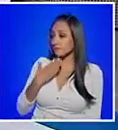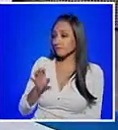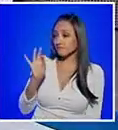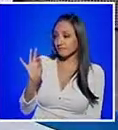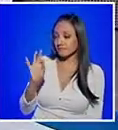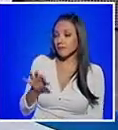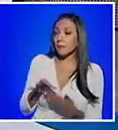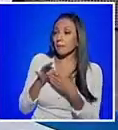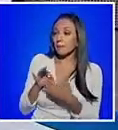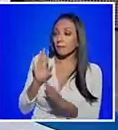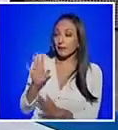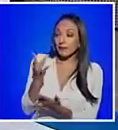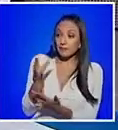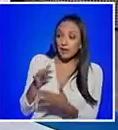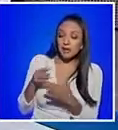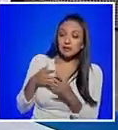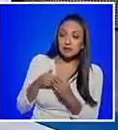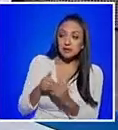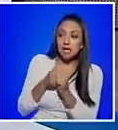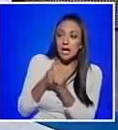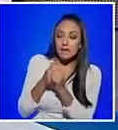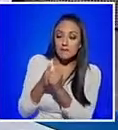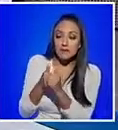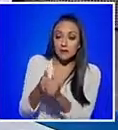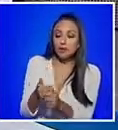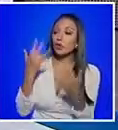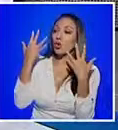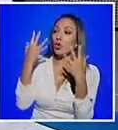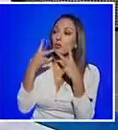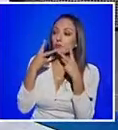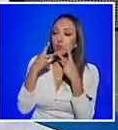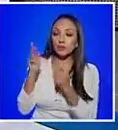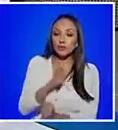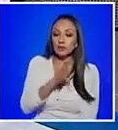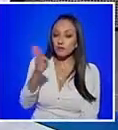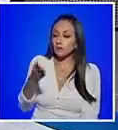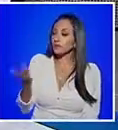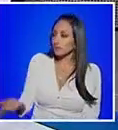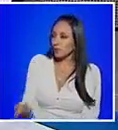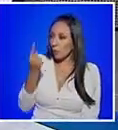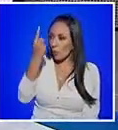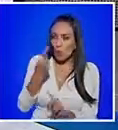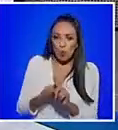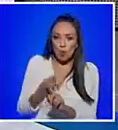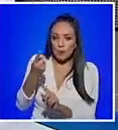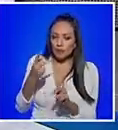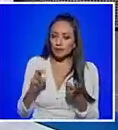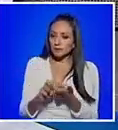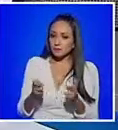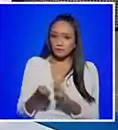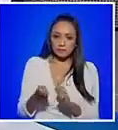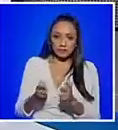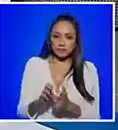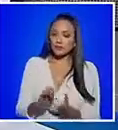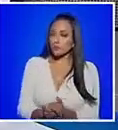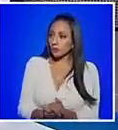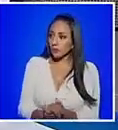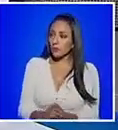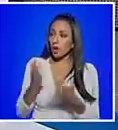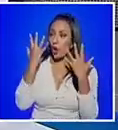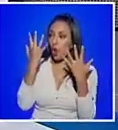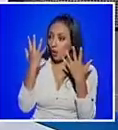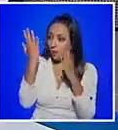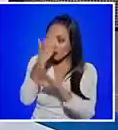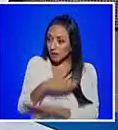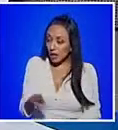pendientes dándole seguimiento, sobre todo para que obras públicas se haga presente. Imagínate, más de un mes con este problema, obras inconclusas y